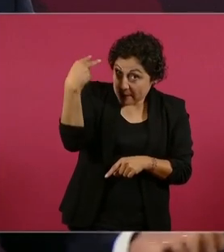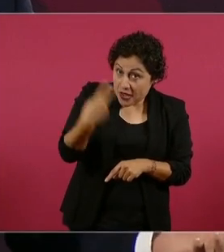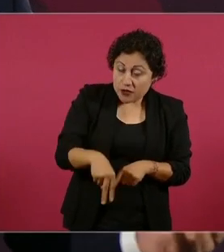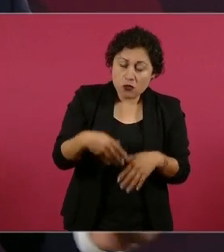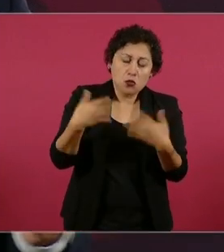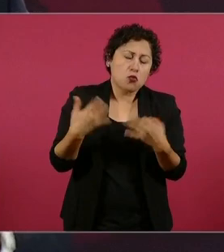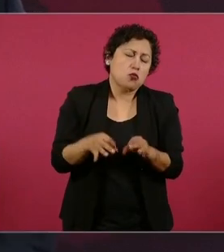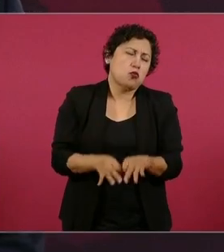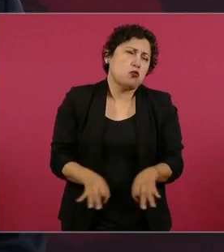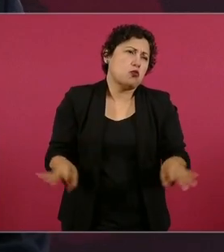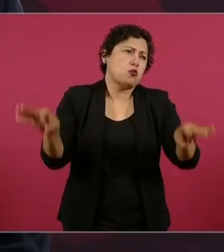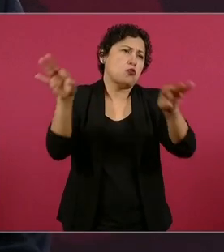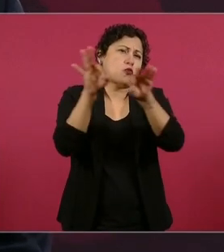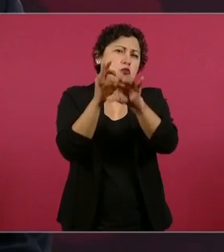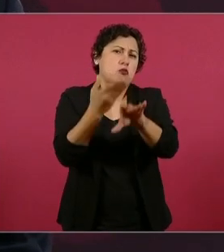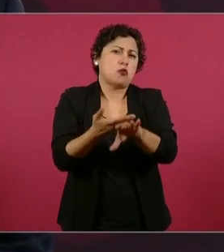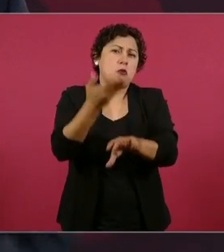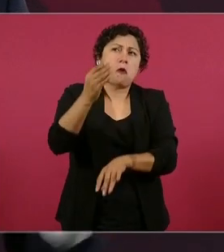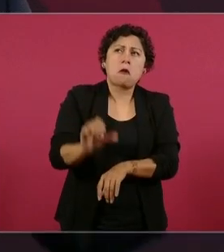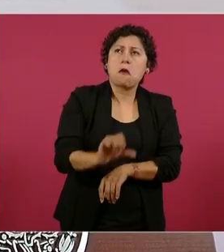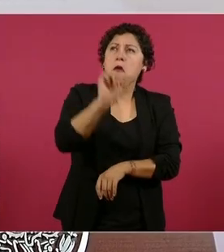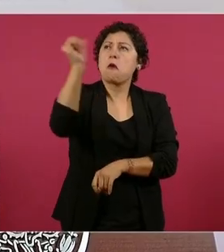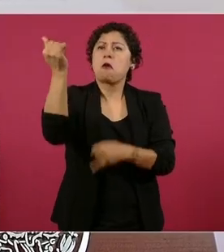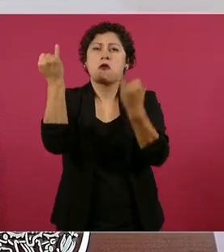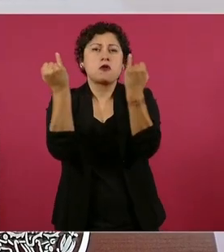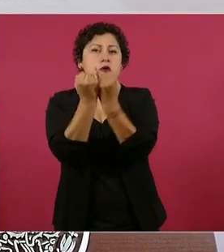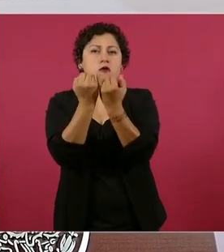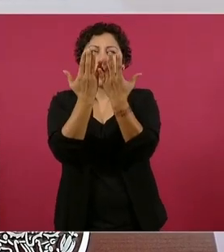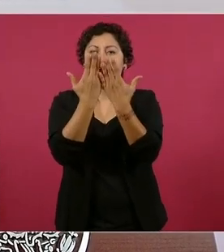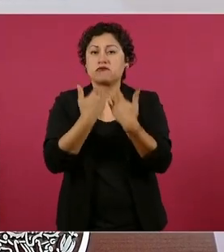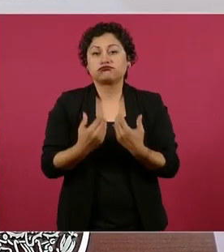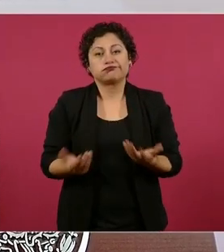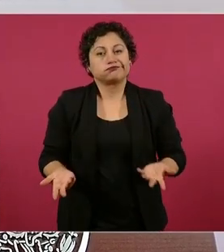como México, como nuestro país.